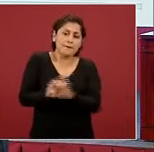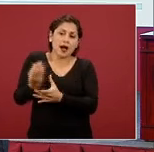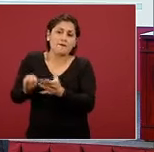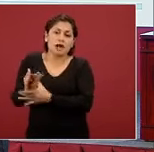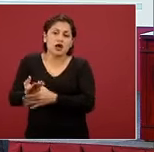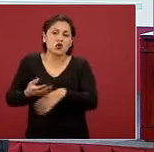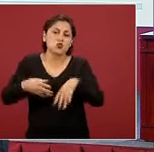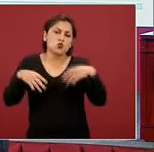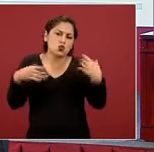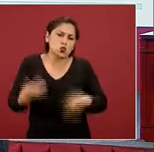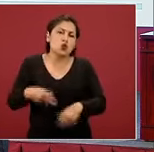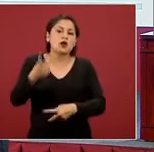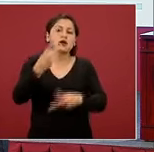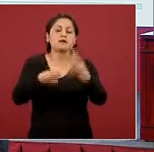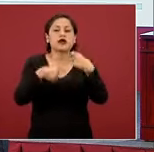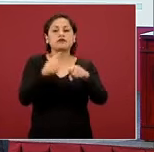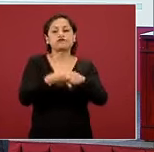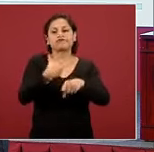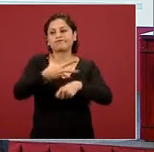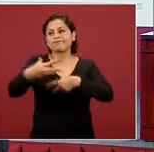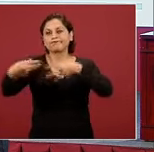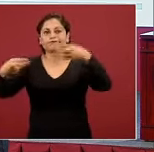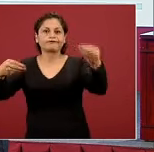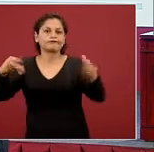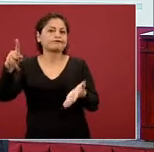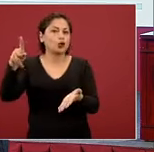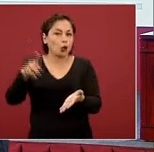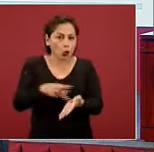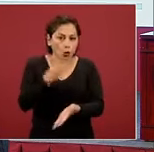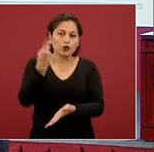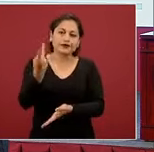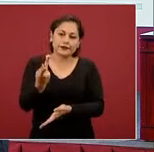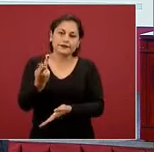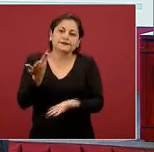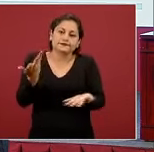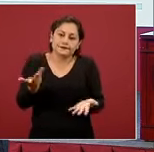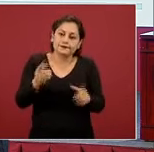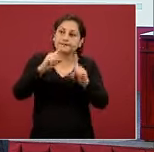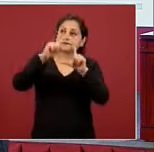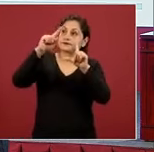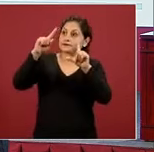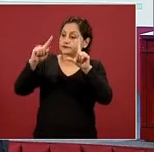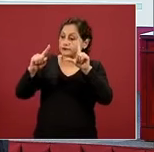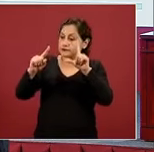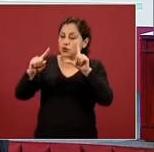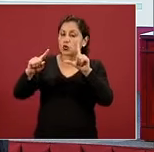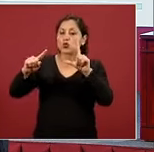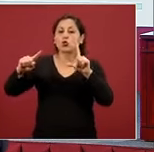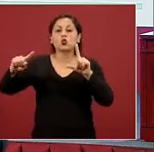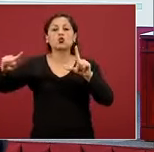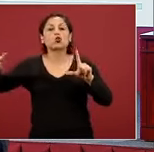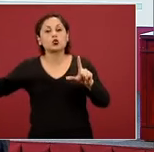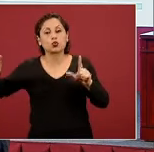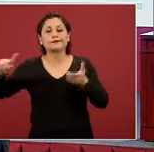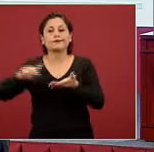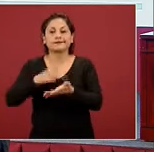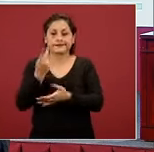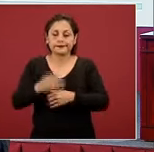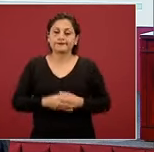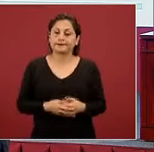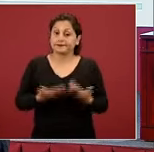los contagios se exacerban nuevamente y se pierde esa reducción de la epidemia. Afortunadamente sí,